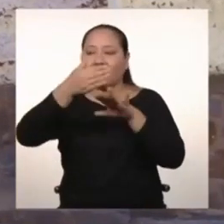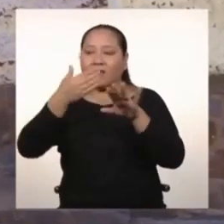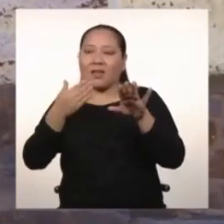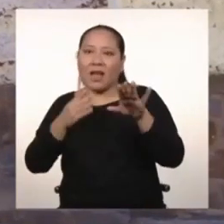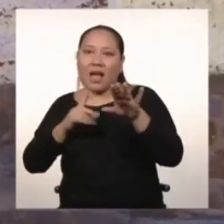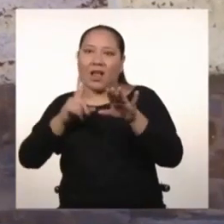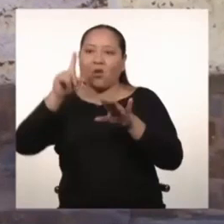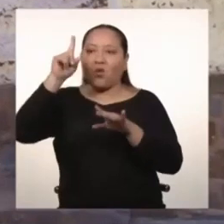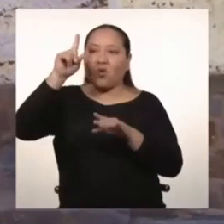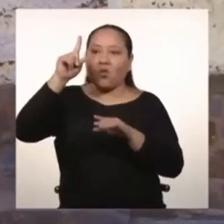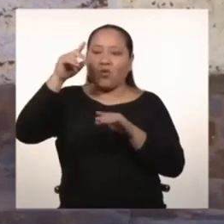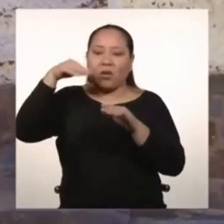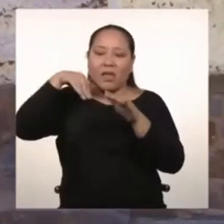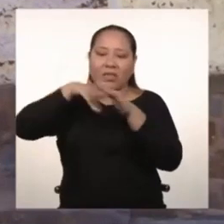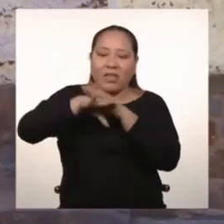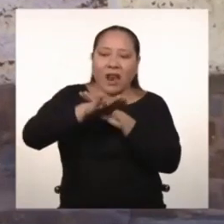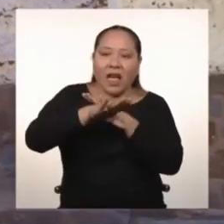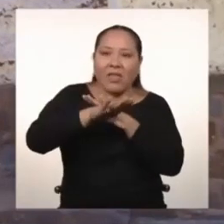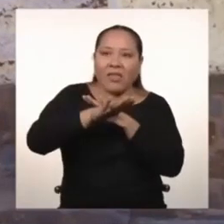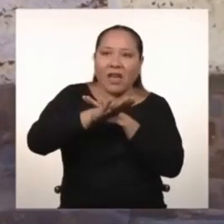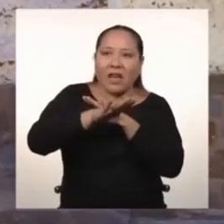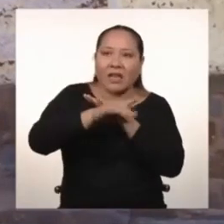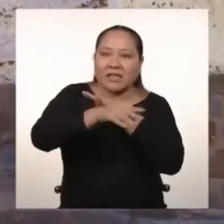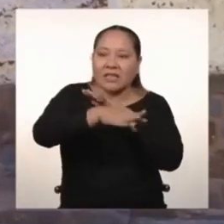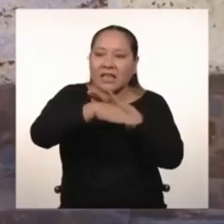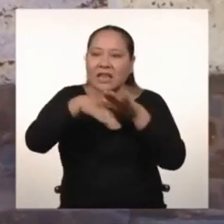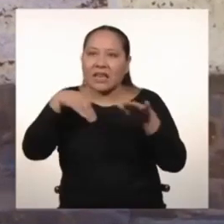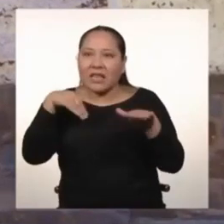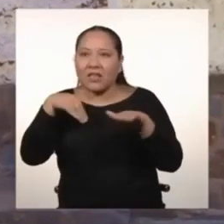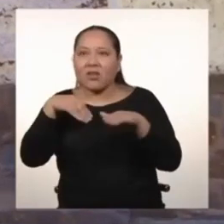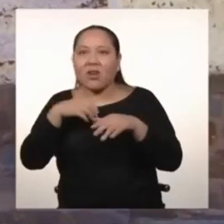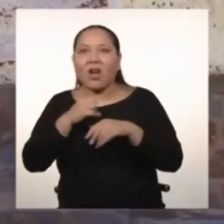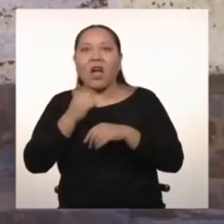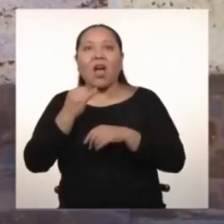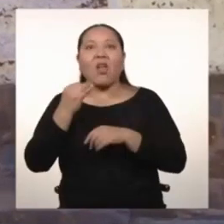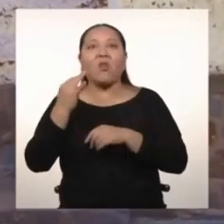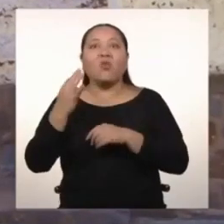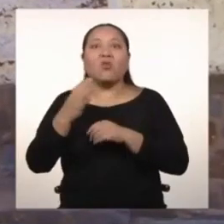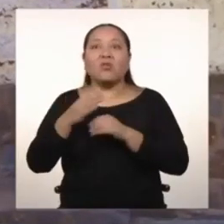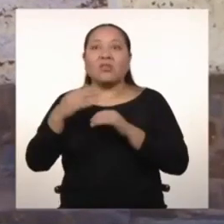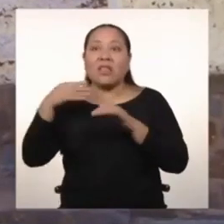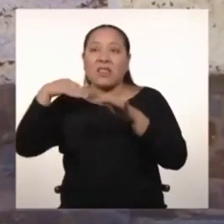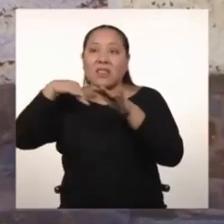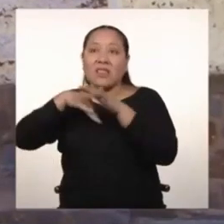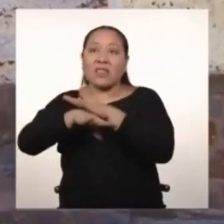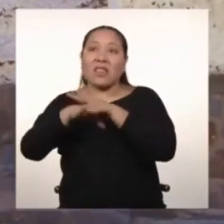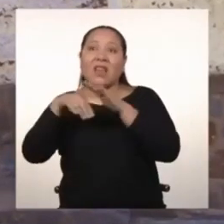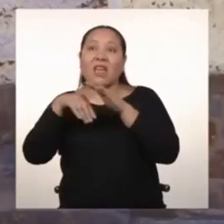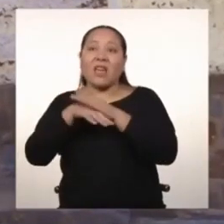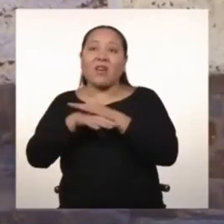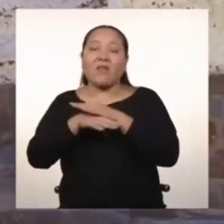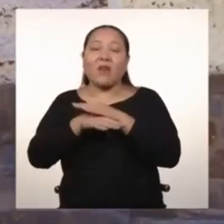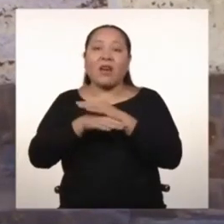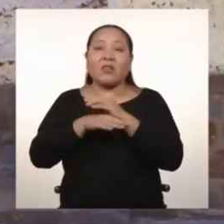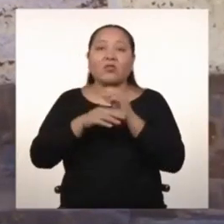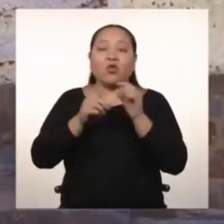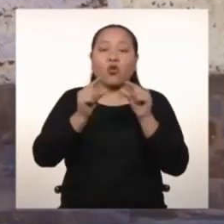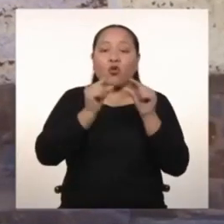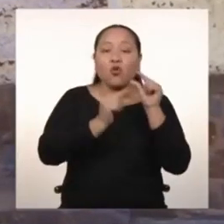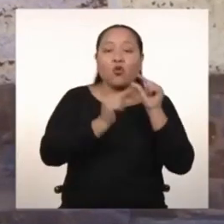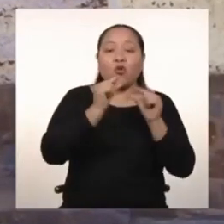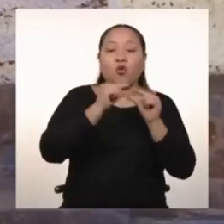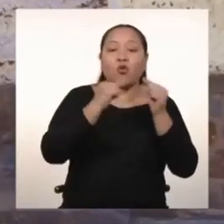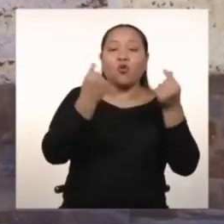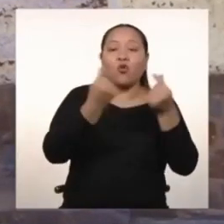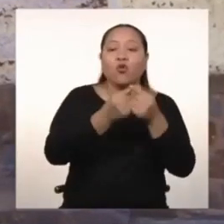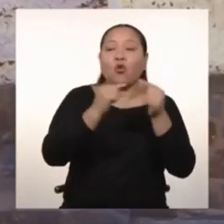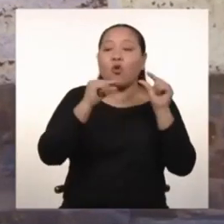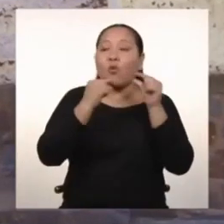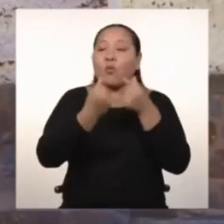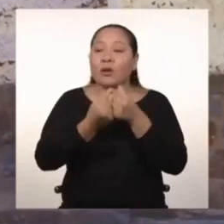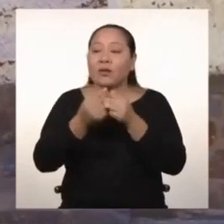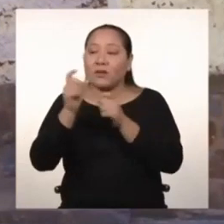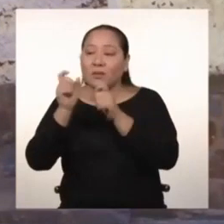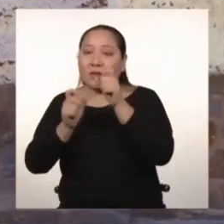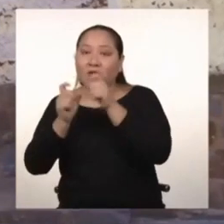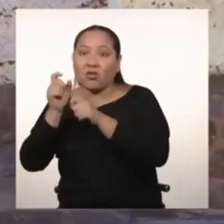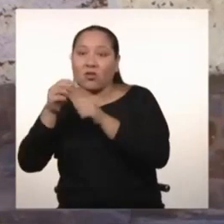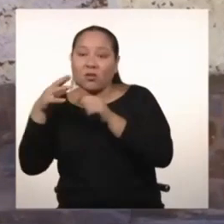lado entraban el cabildo de indios con su barayoc y por el otro las cofradías con sus mayordomos y